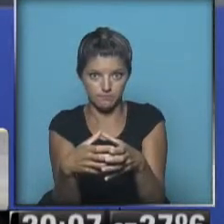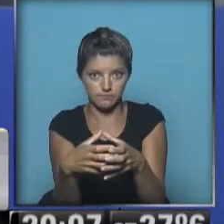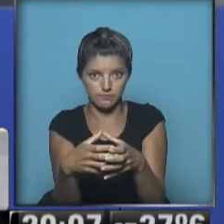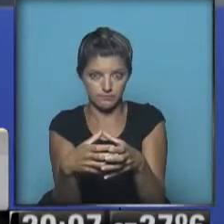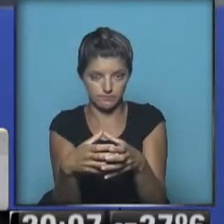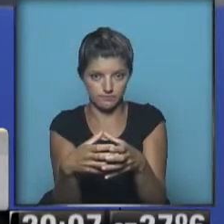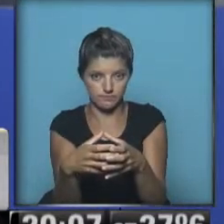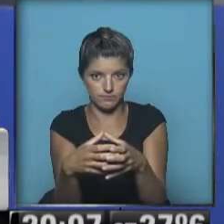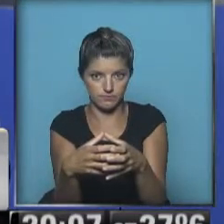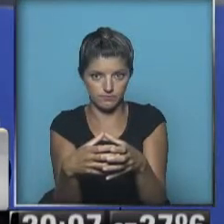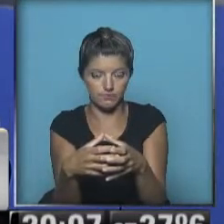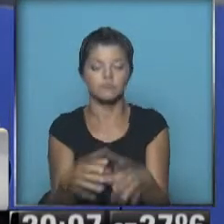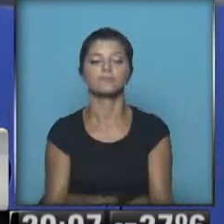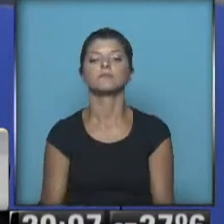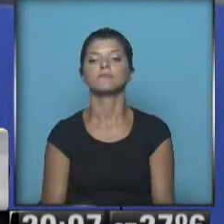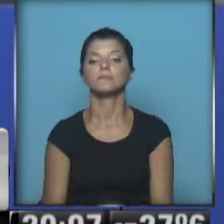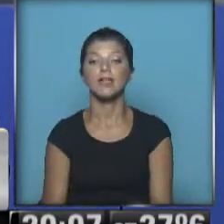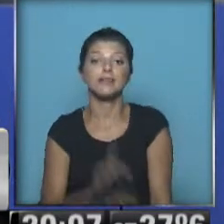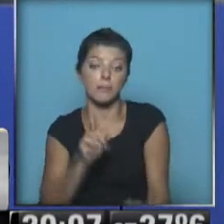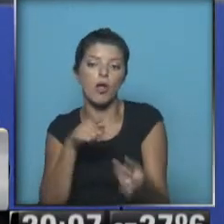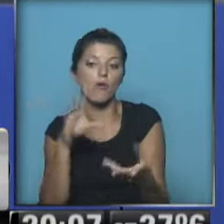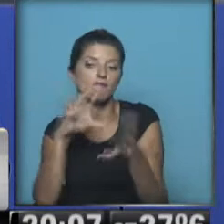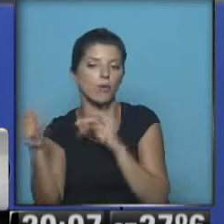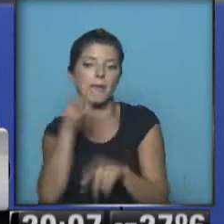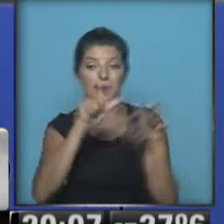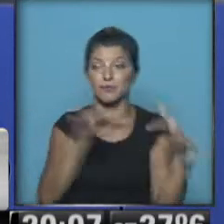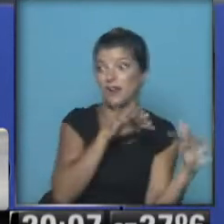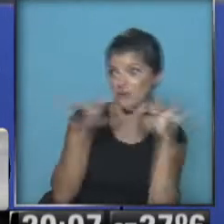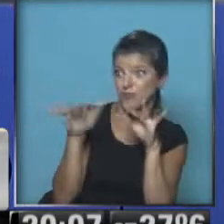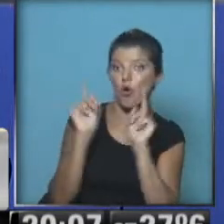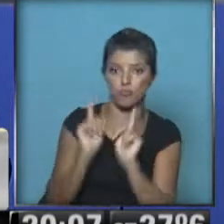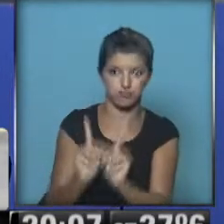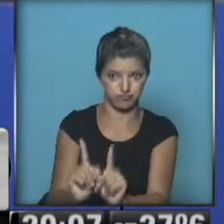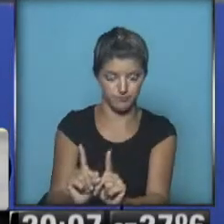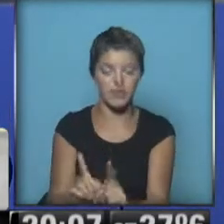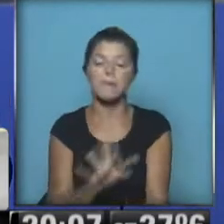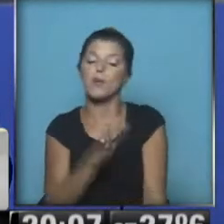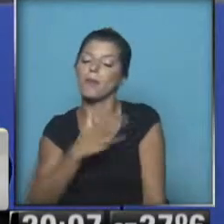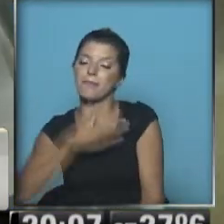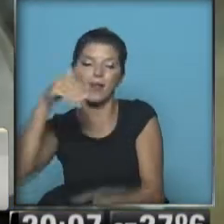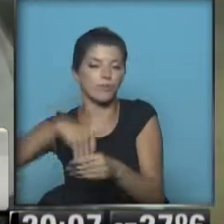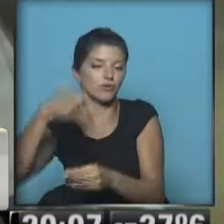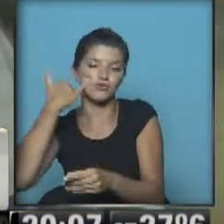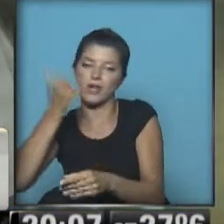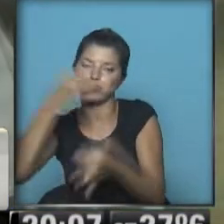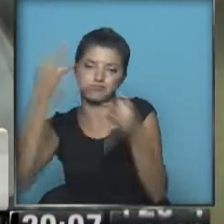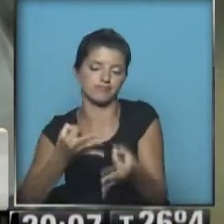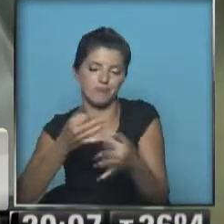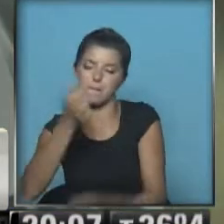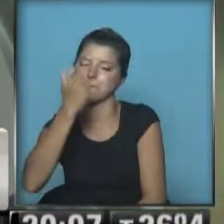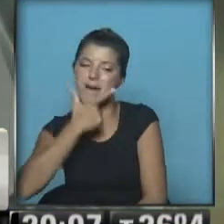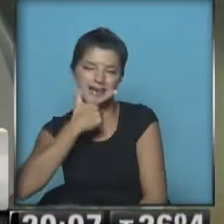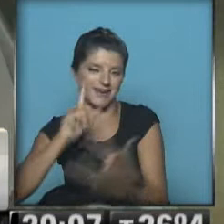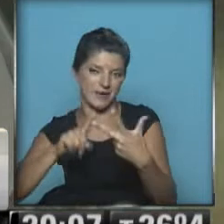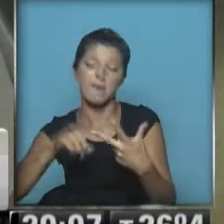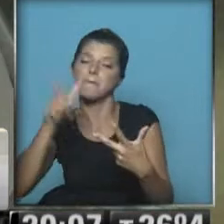para la gente que los va a seguir. Pero creo que el voto ya está definido por Macri, o sea, creo que el